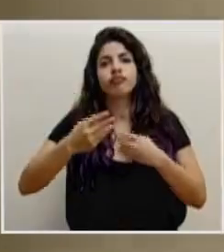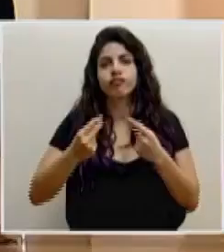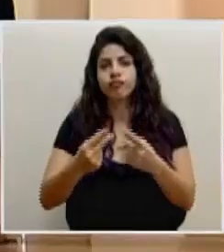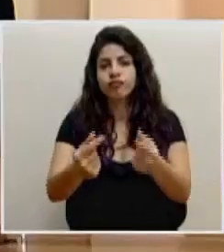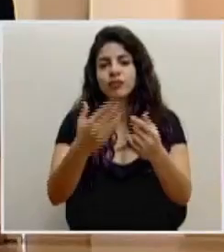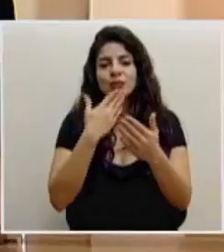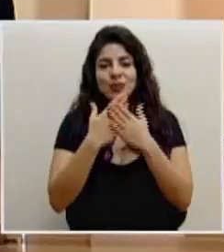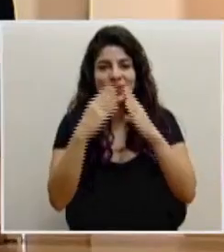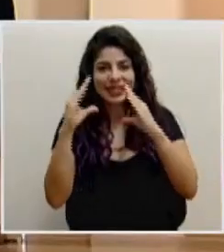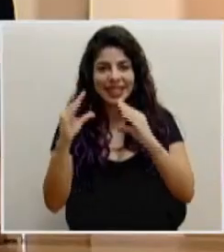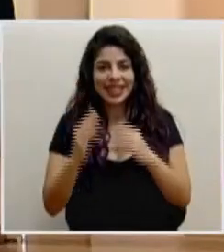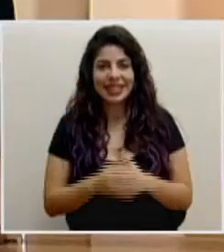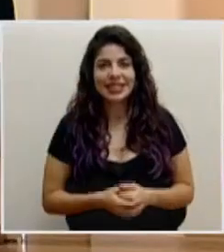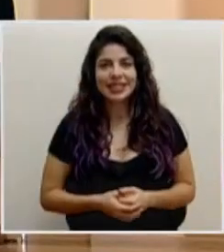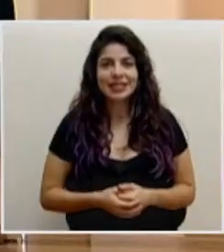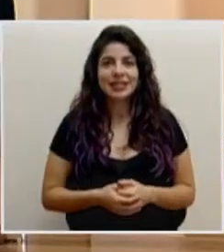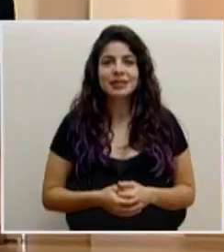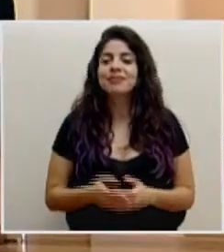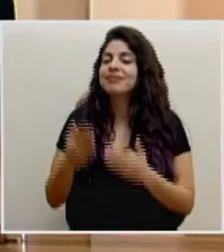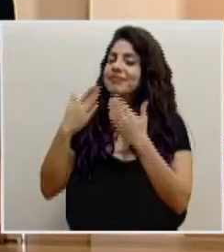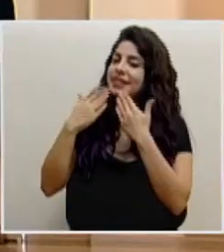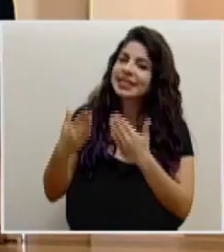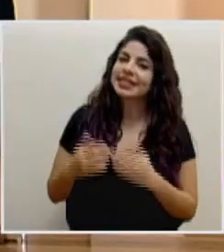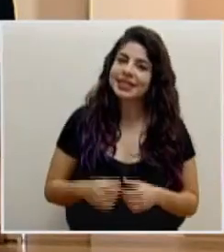tardes. Gracias.